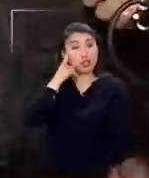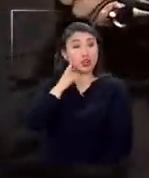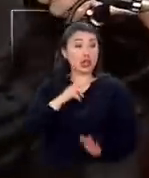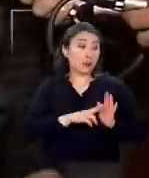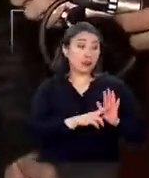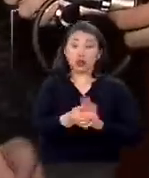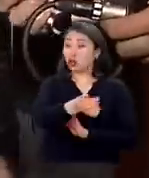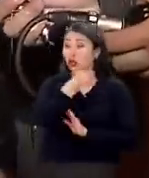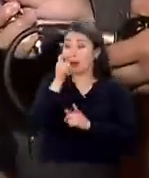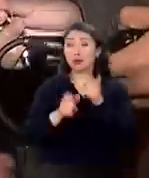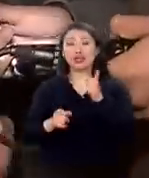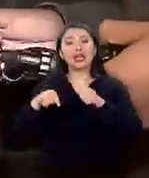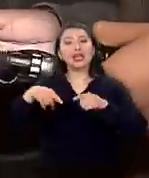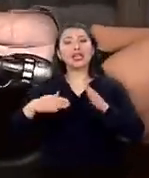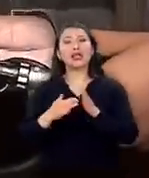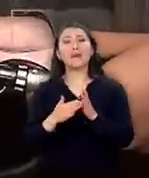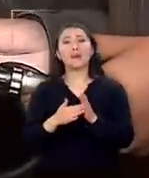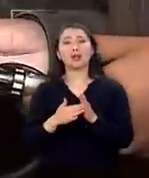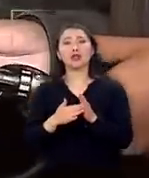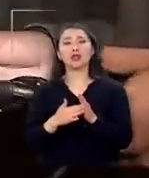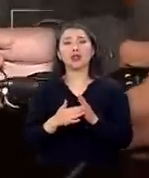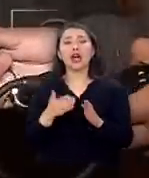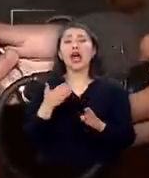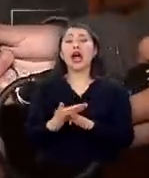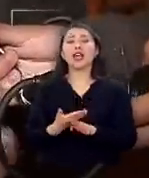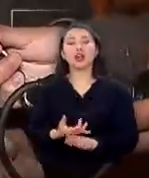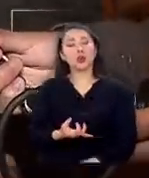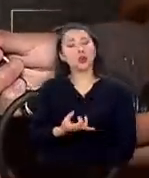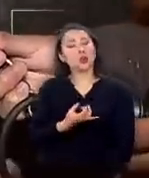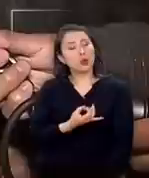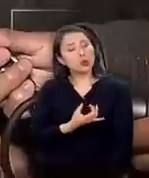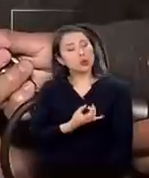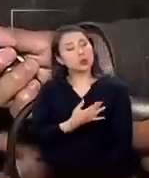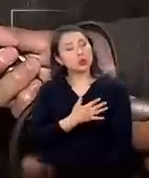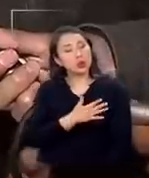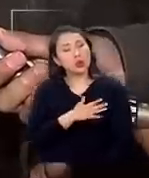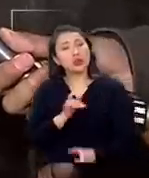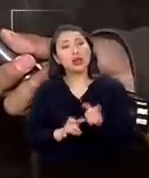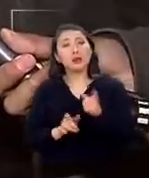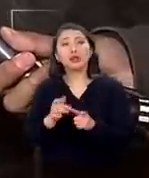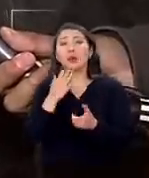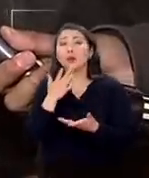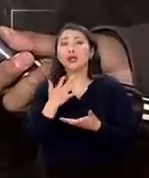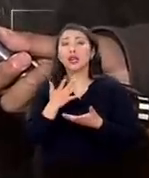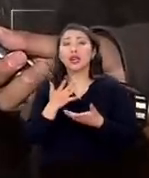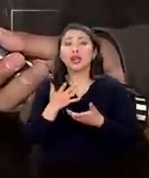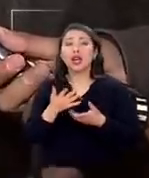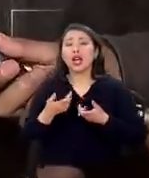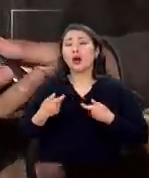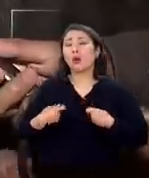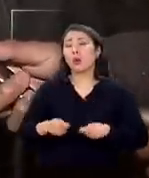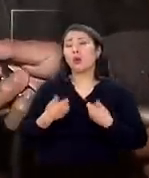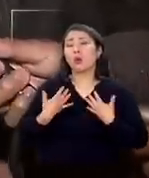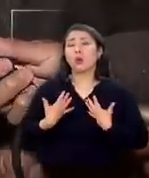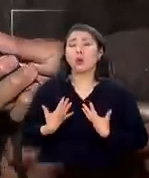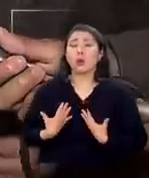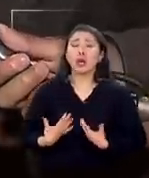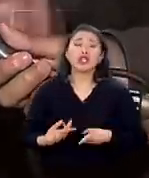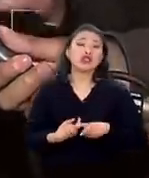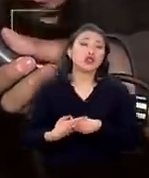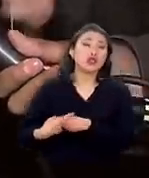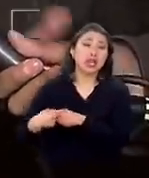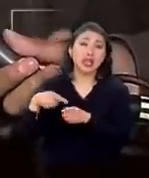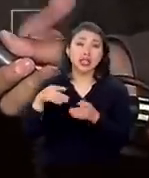de toda la gente, que en este minuto hay, un dolor de las personas por todo el gasto social que significa en este